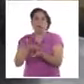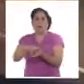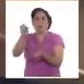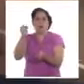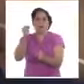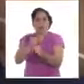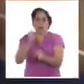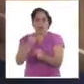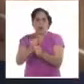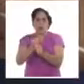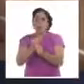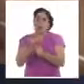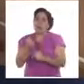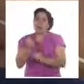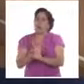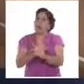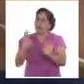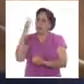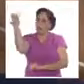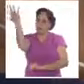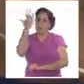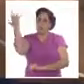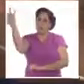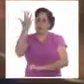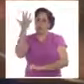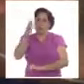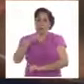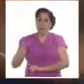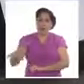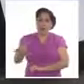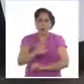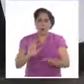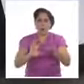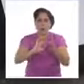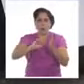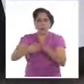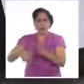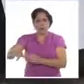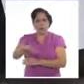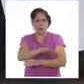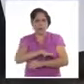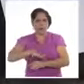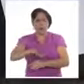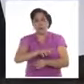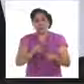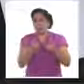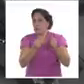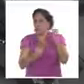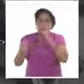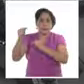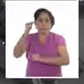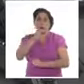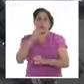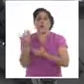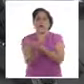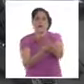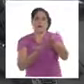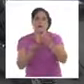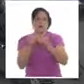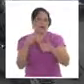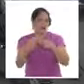medio ambiente, bajo un carácter sistémico y multidimensional de ciclo cerrado cuya base pasa por la gestión de la